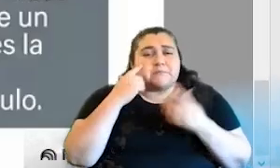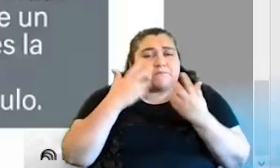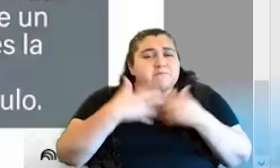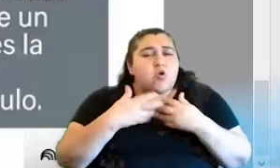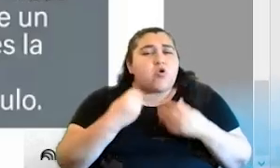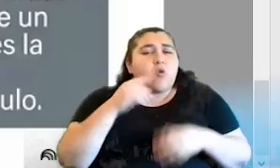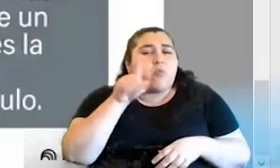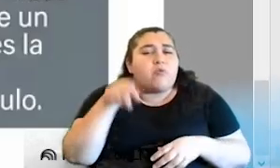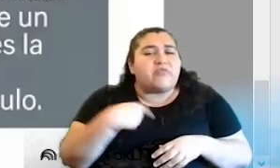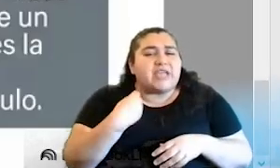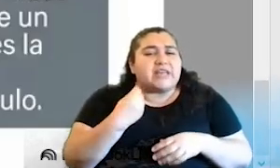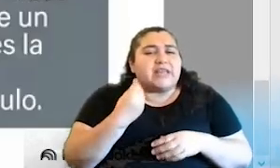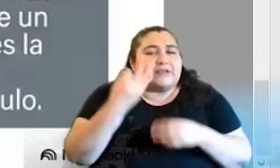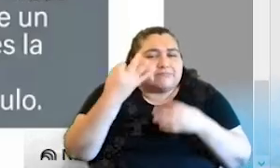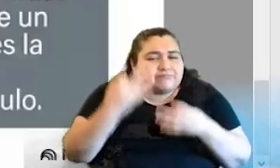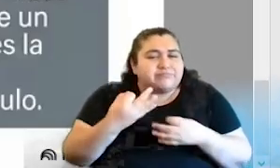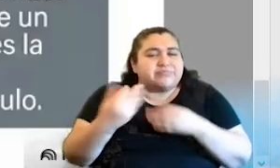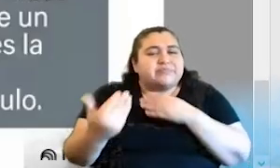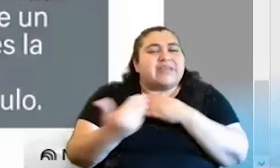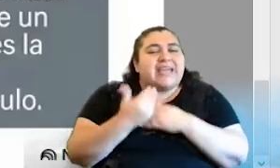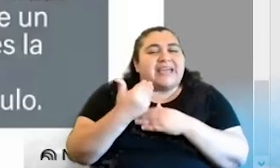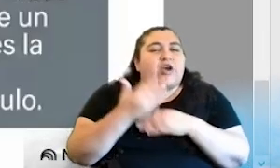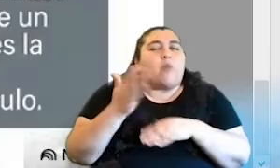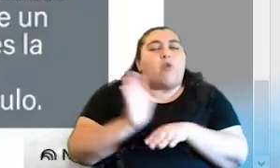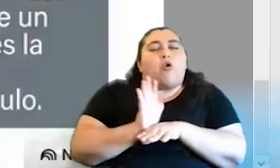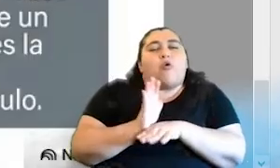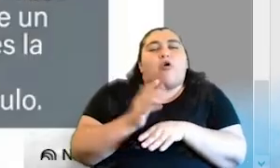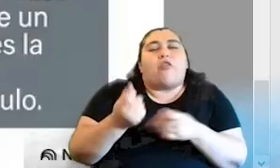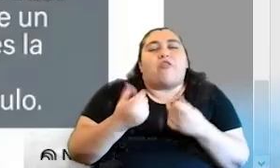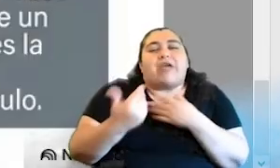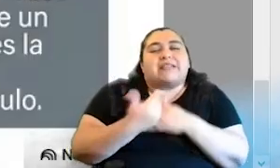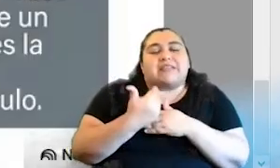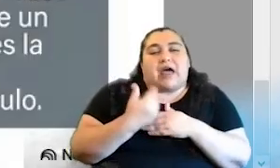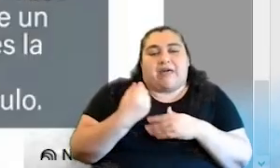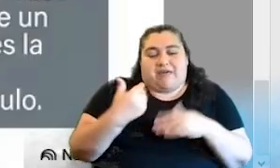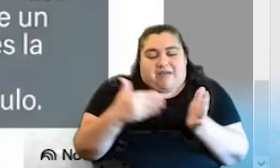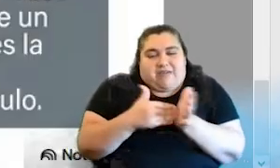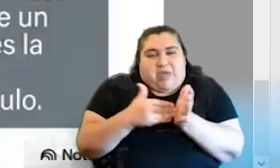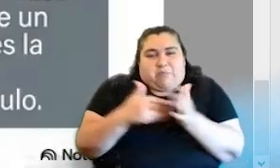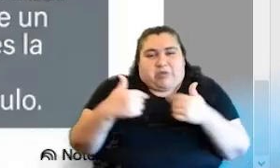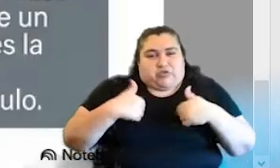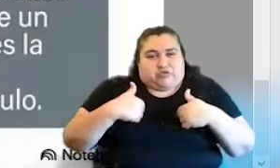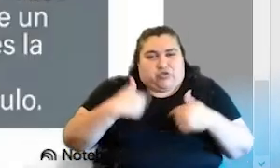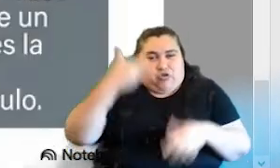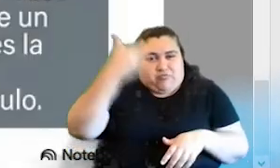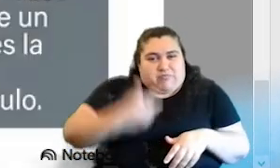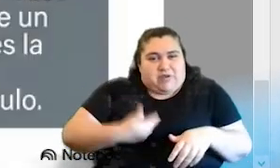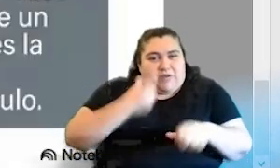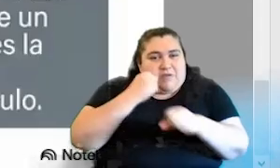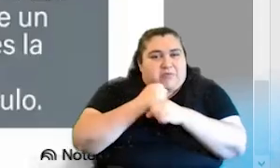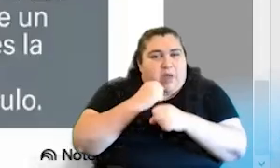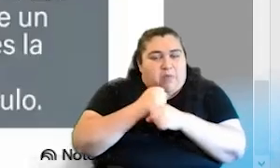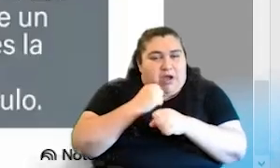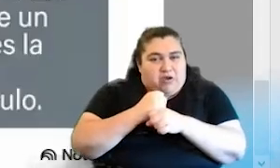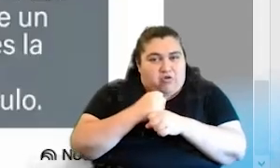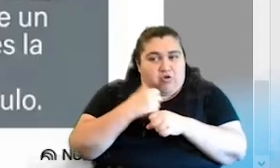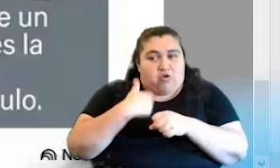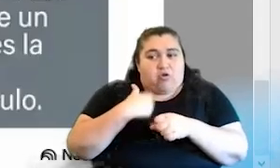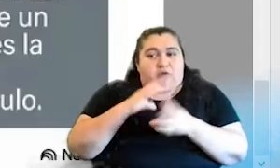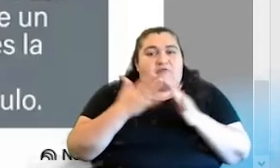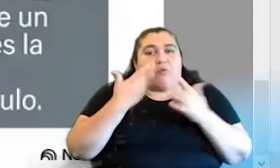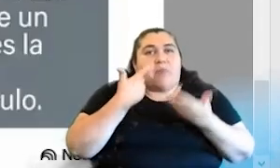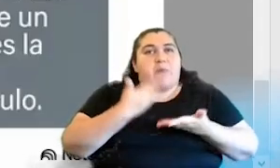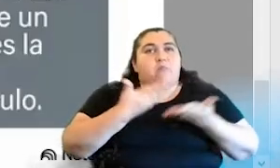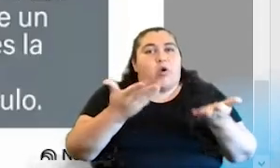de ingresos? Bueno, la fuente generadora de ingresos es la actividad que yo como contribuyente declaro ante el fisco. Y esto